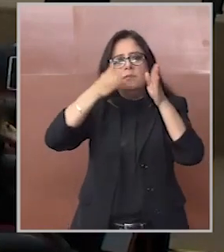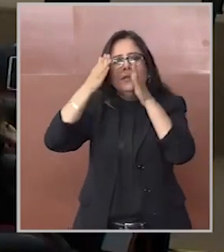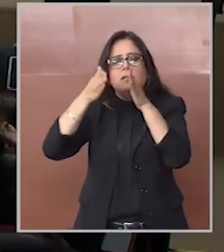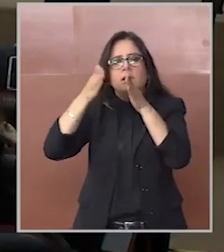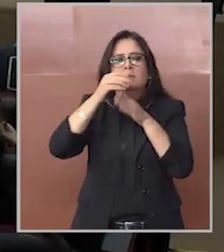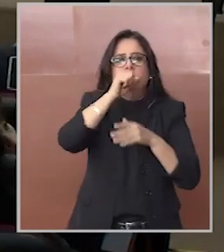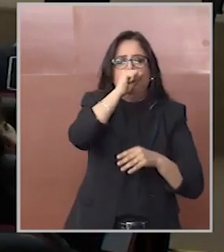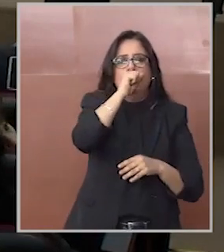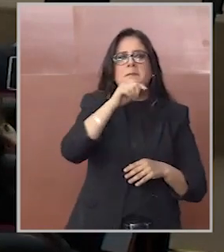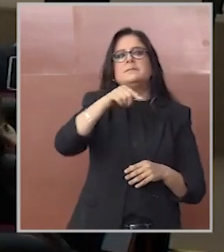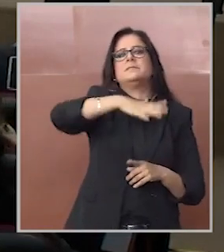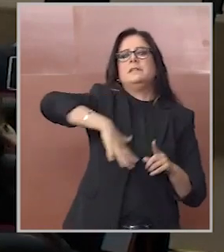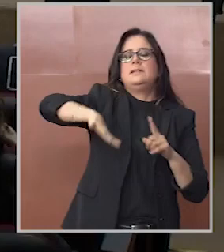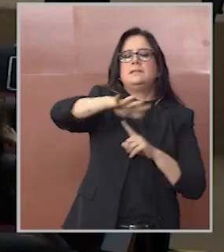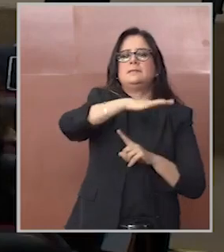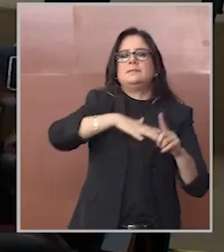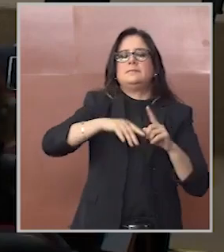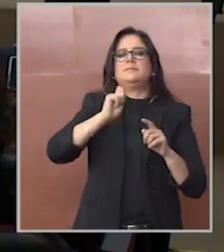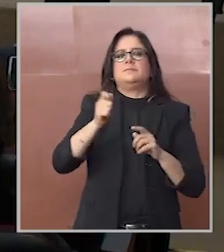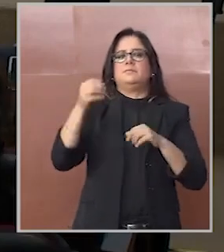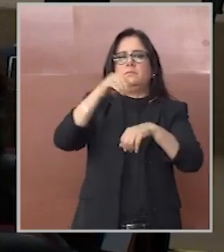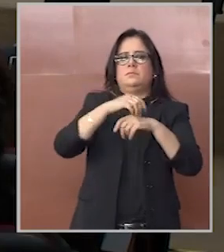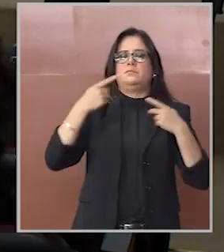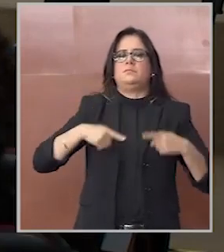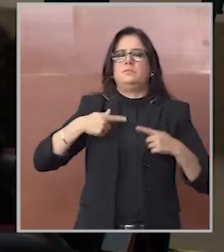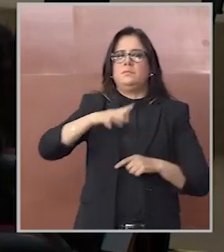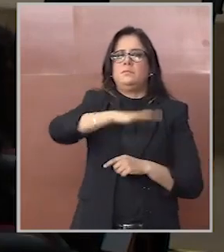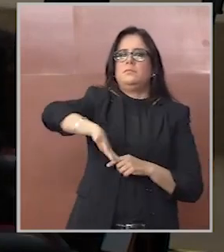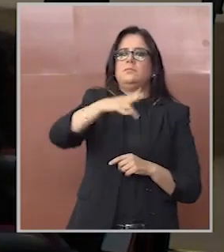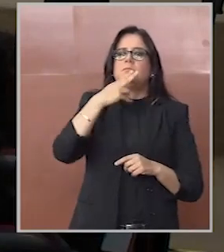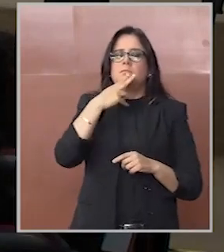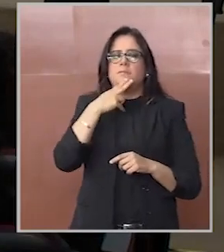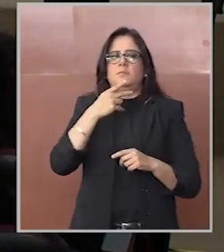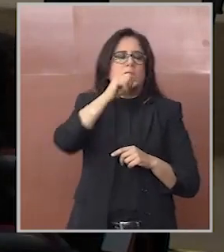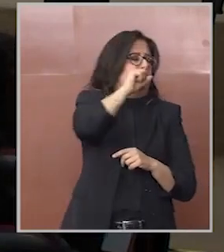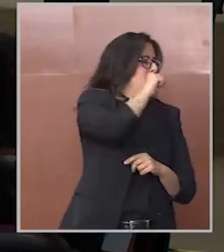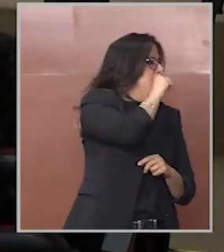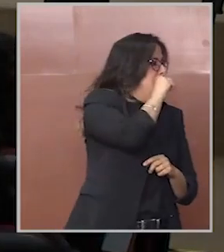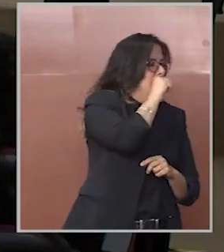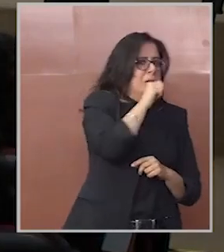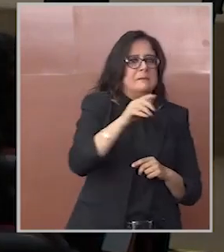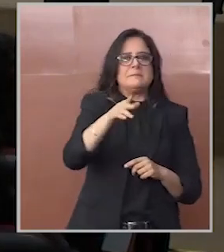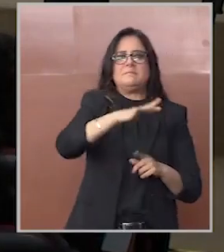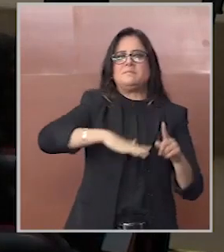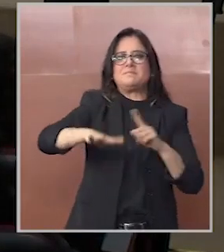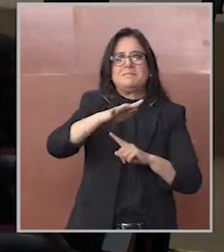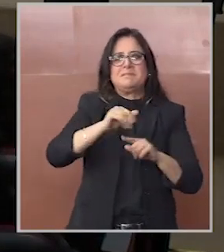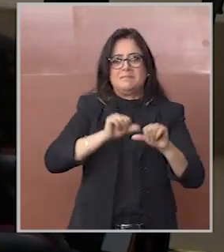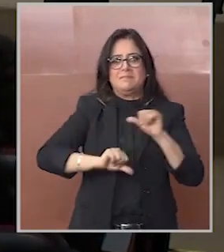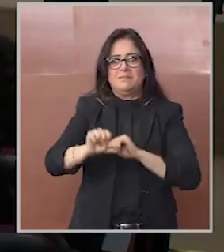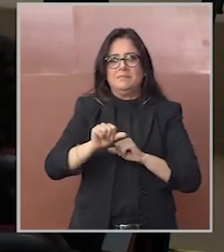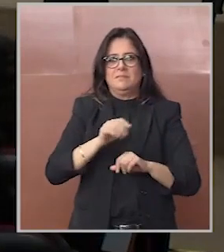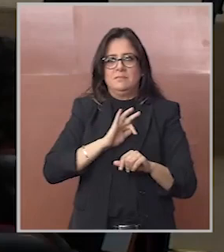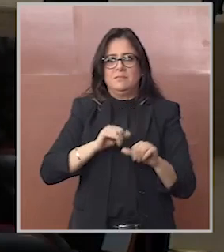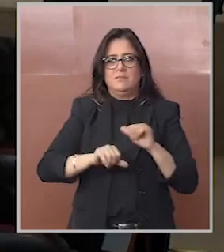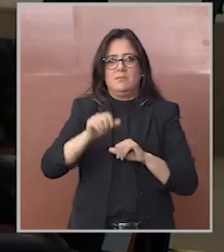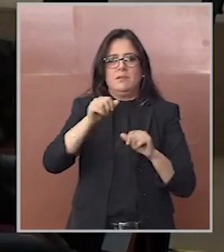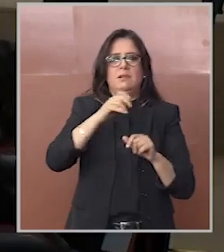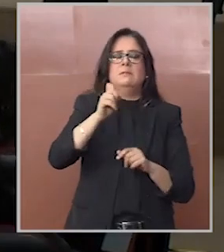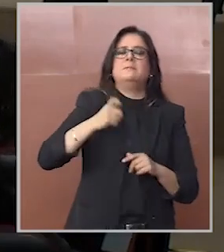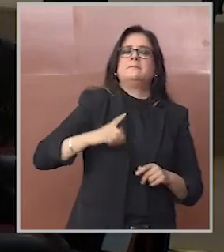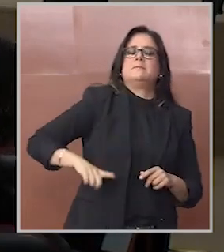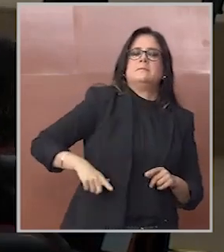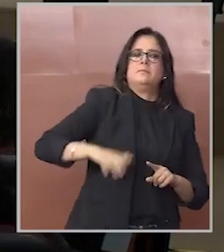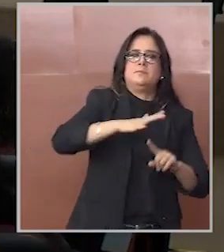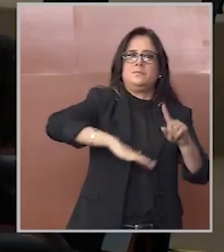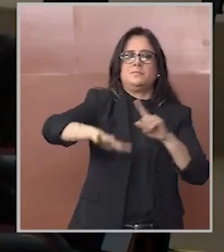personas eh parte precisamente de poner a las personas usuarias destinatarias de los servicios de justicia en el centro de la